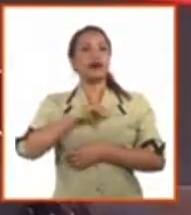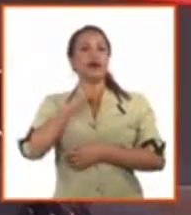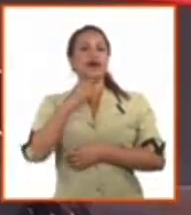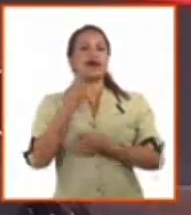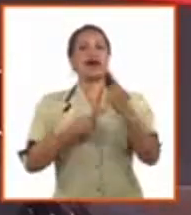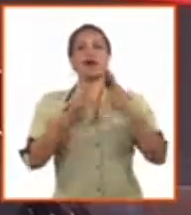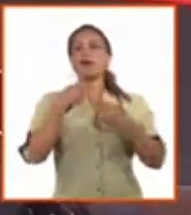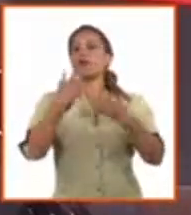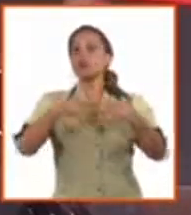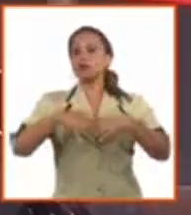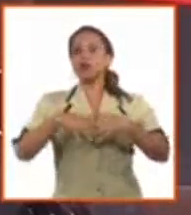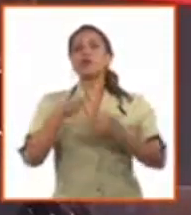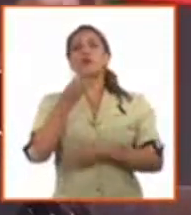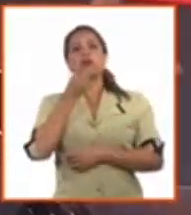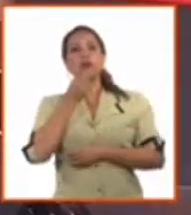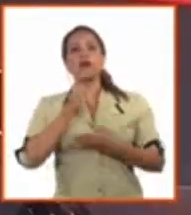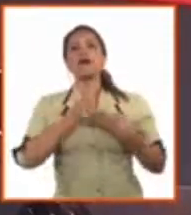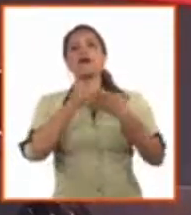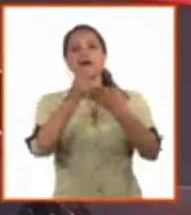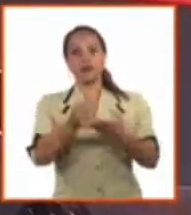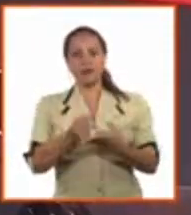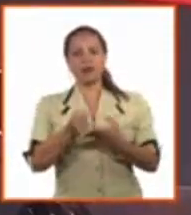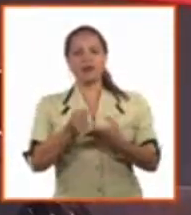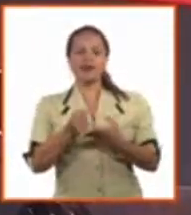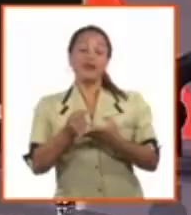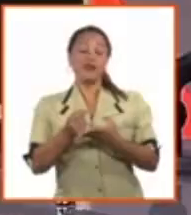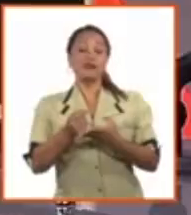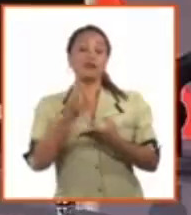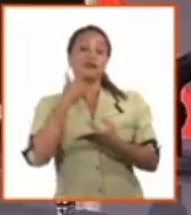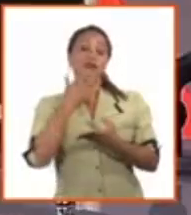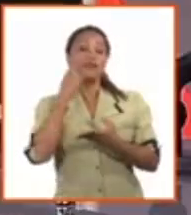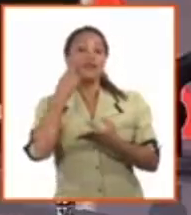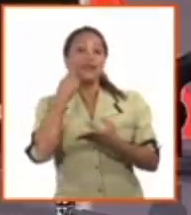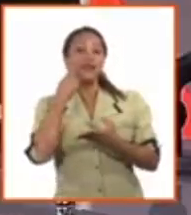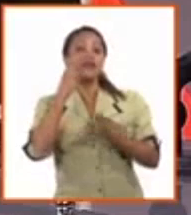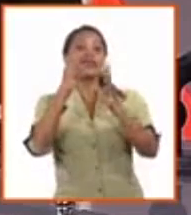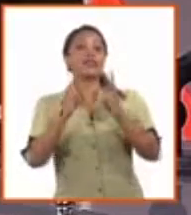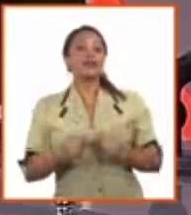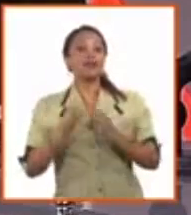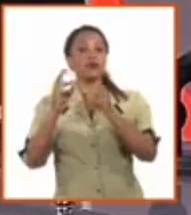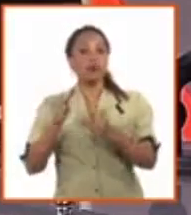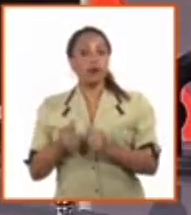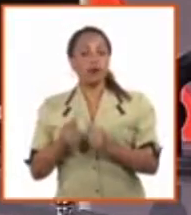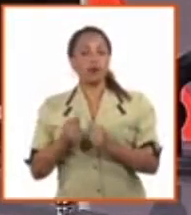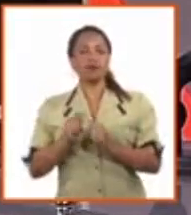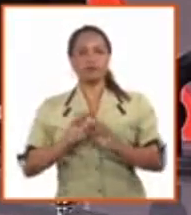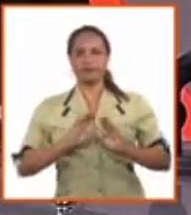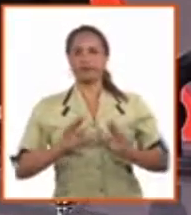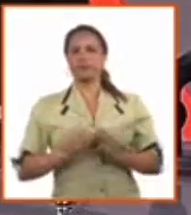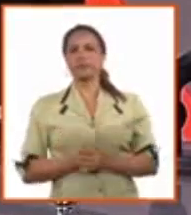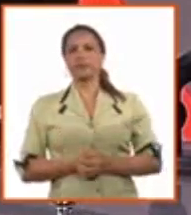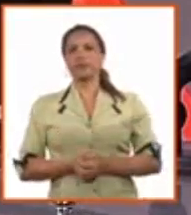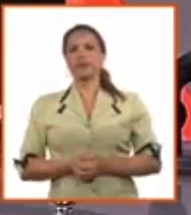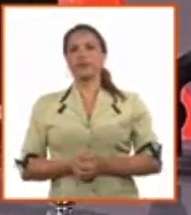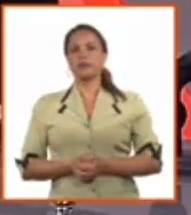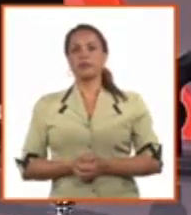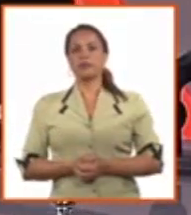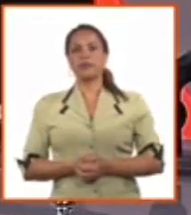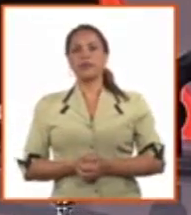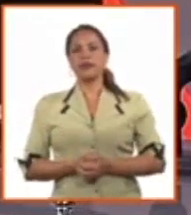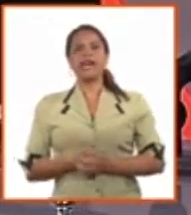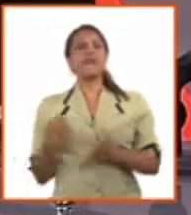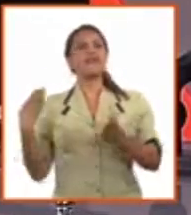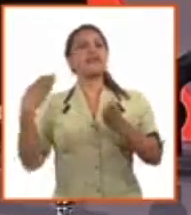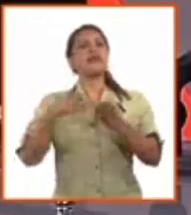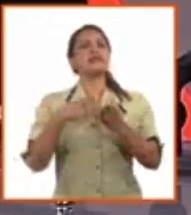puedan aportar y genere resultados y esos resultados pues van uno directamente